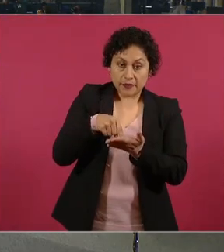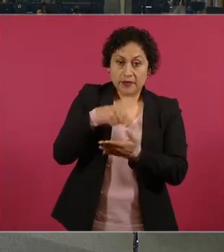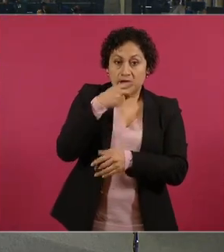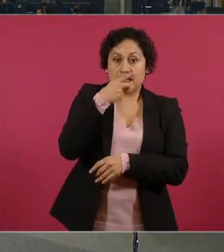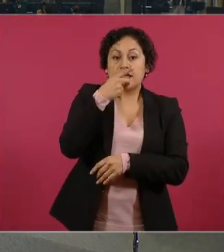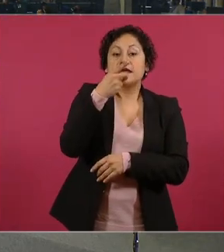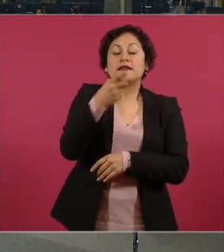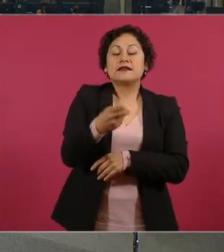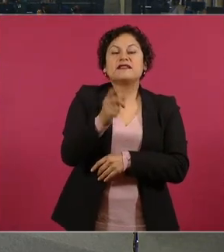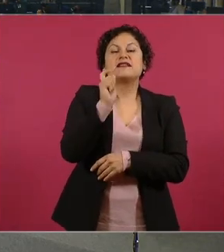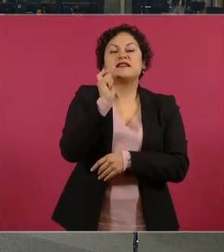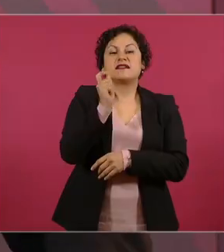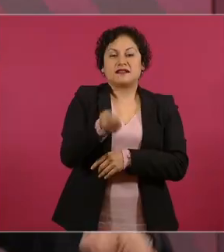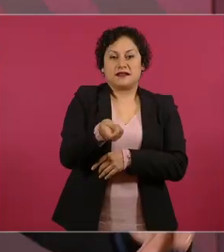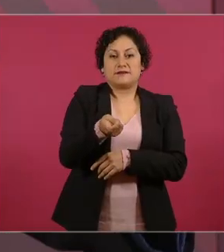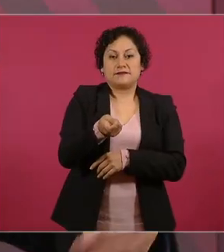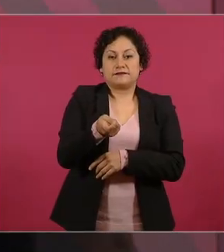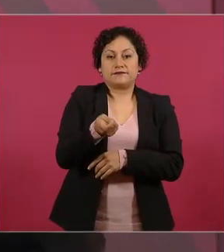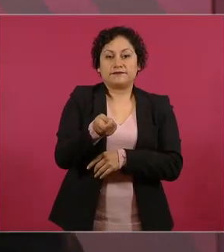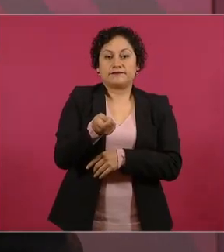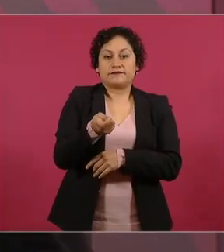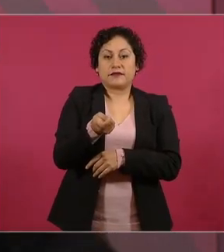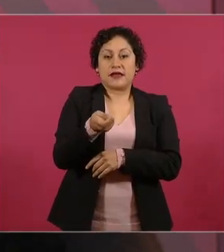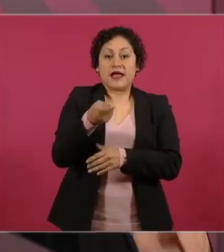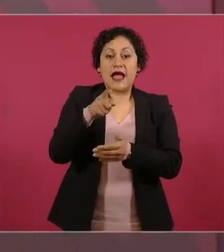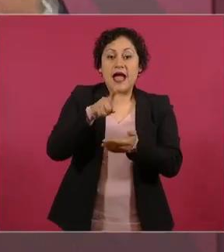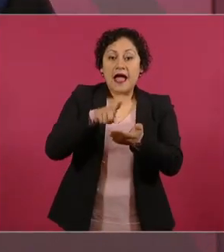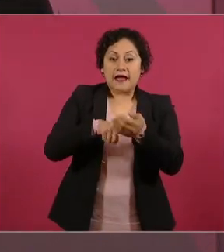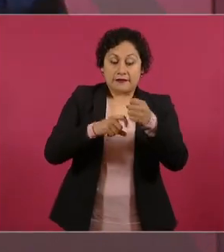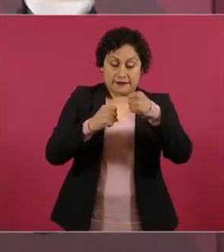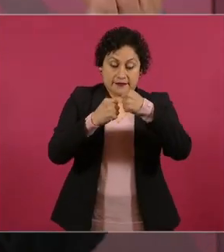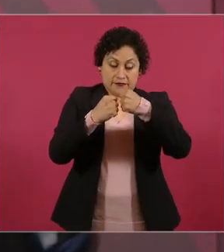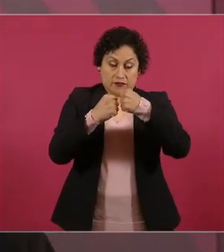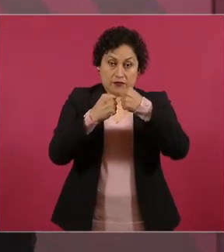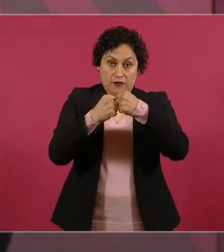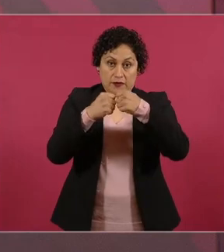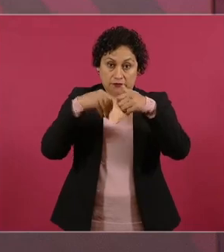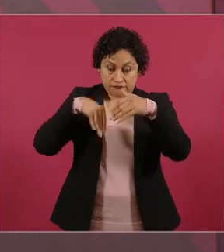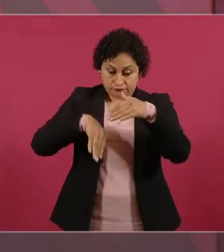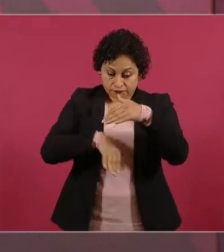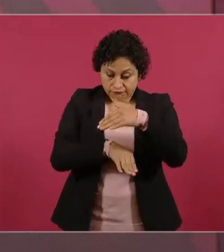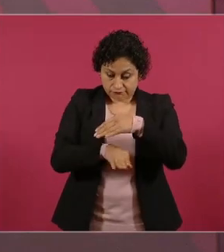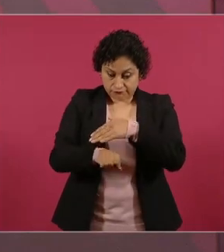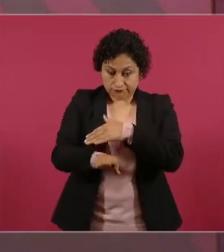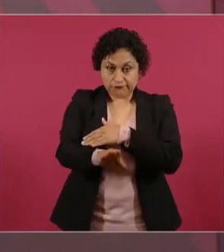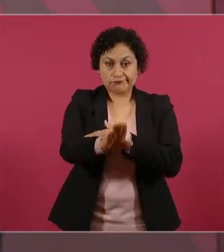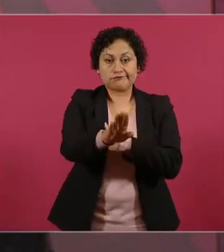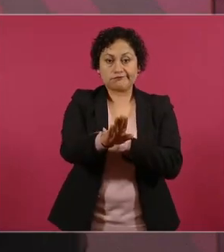que acabamos de descubrir, de Tijuana